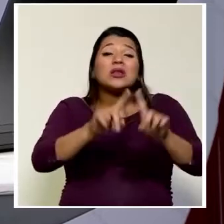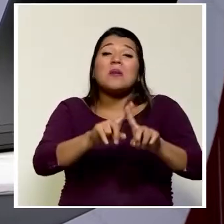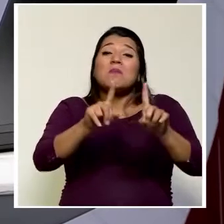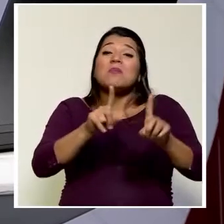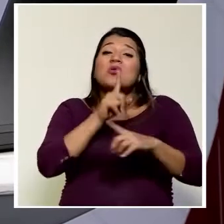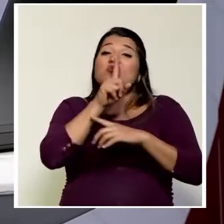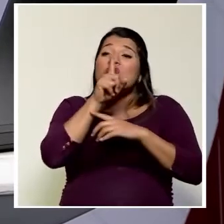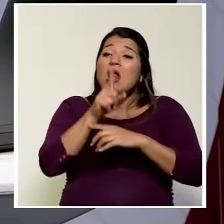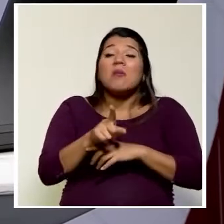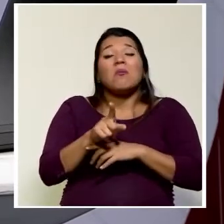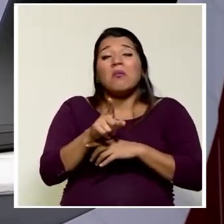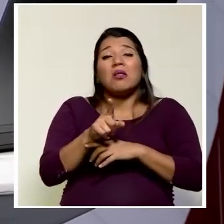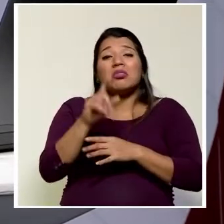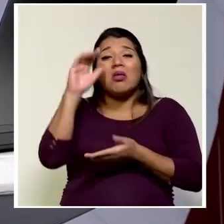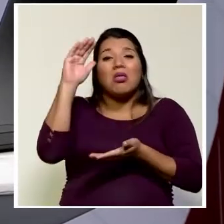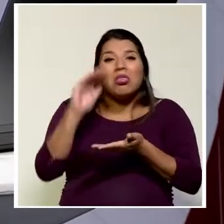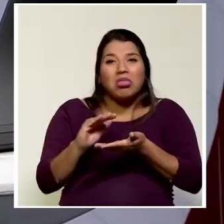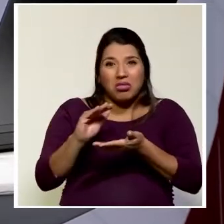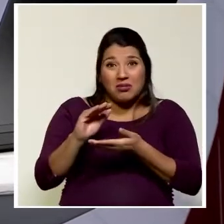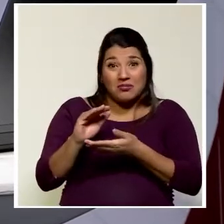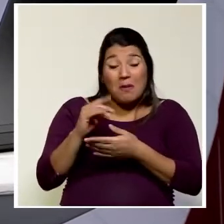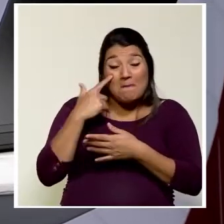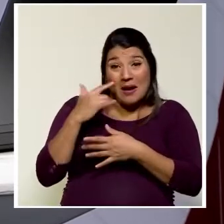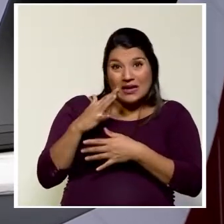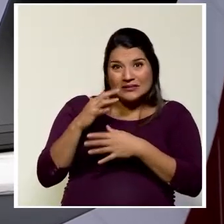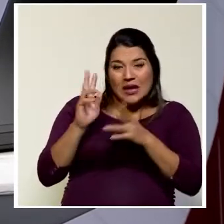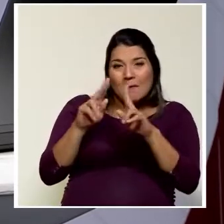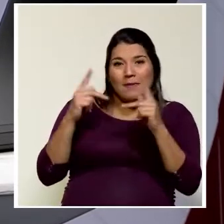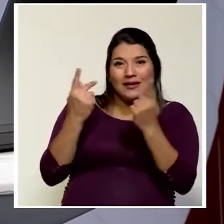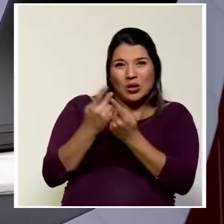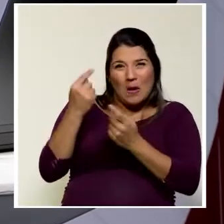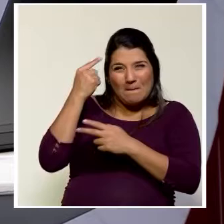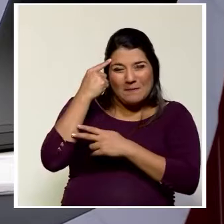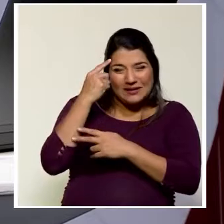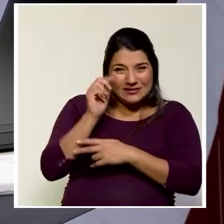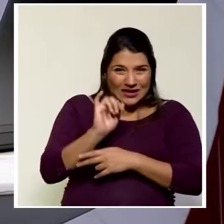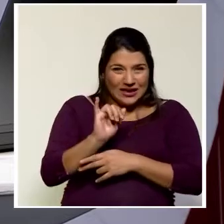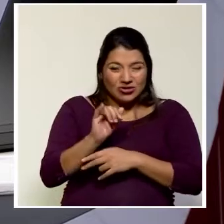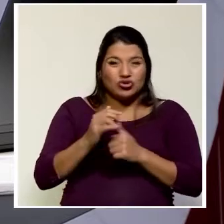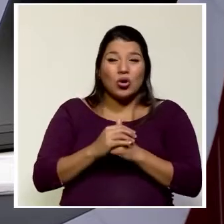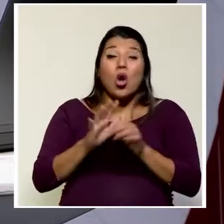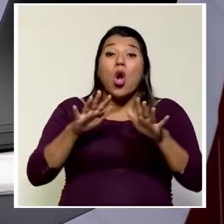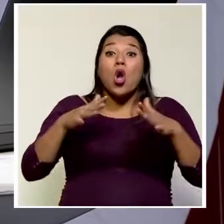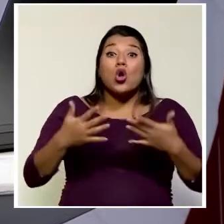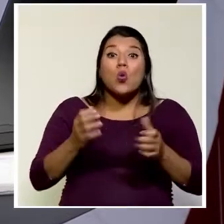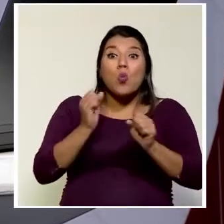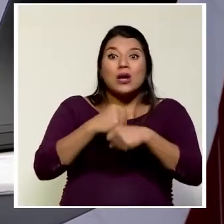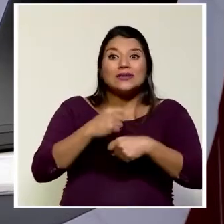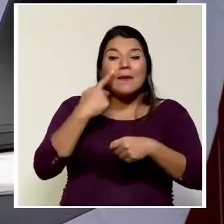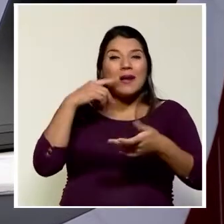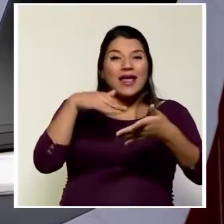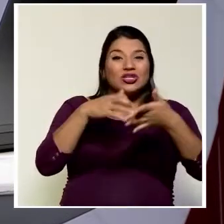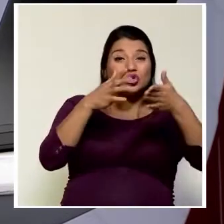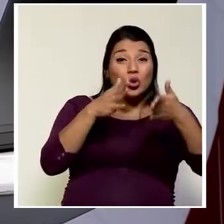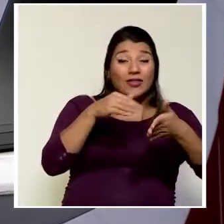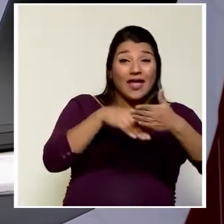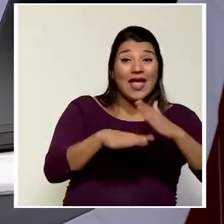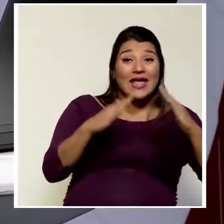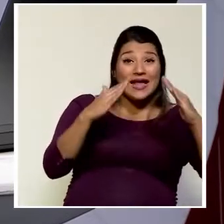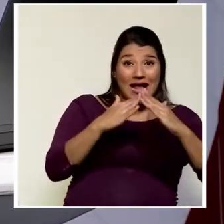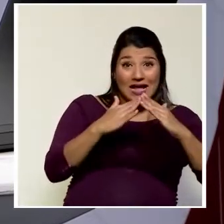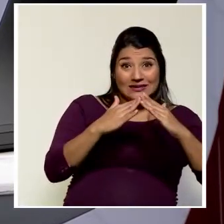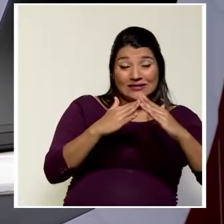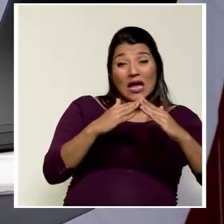con el tamaño del problema, que es cómo hacer para que los estudiantes en sus casas o las escuelas tengan la posibilidad de conectarse con